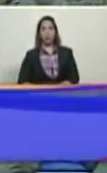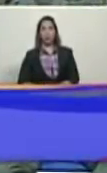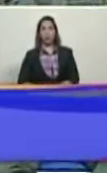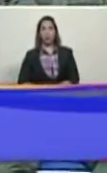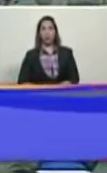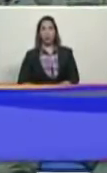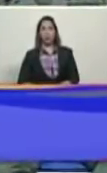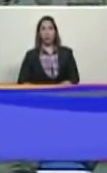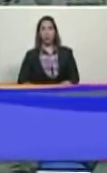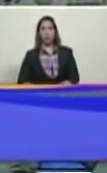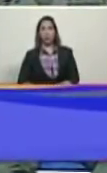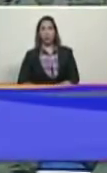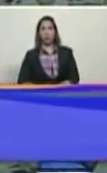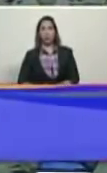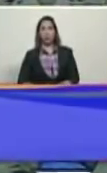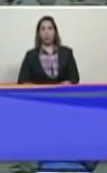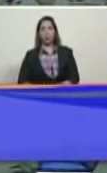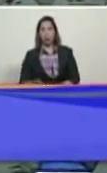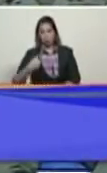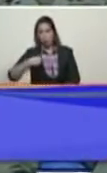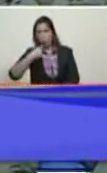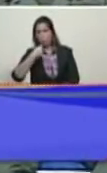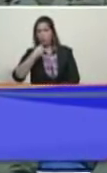Ya lo denuncié hace 2 semanas,